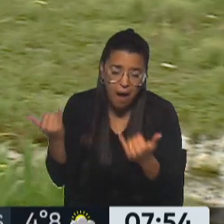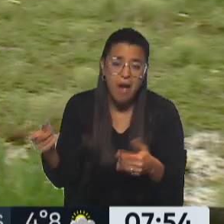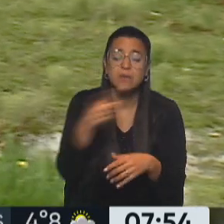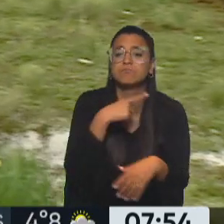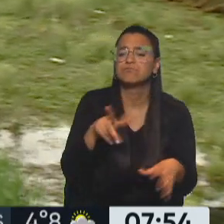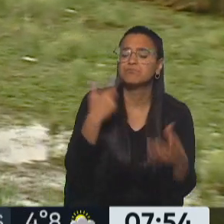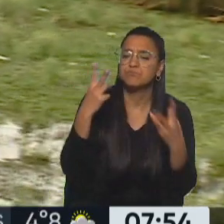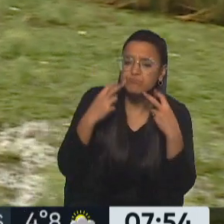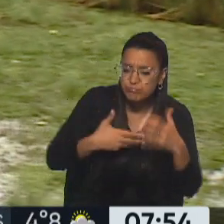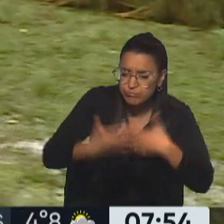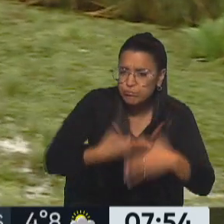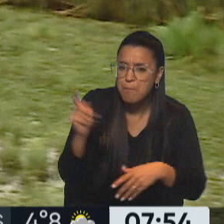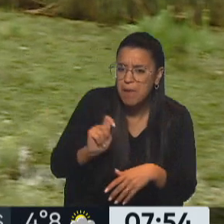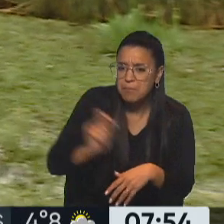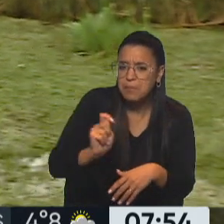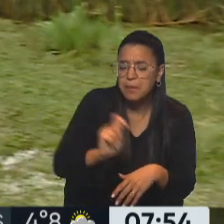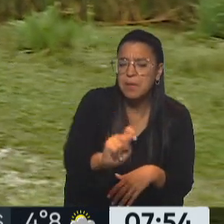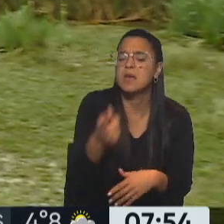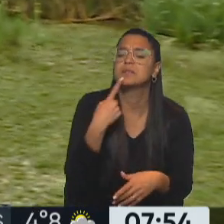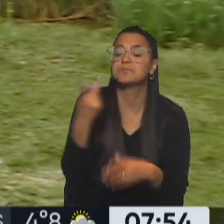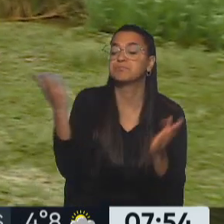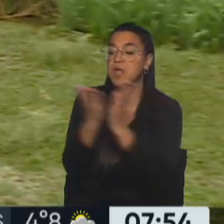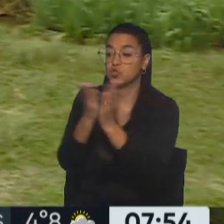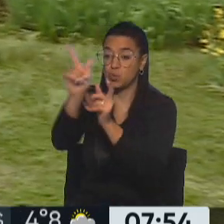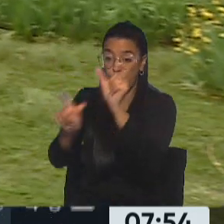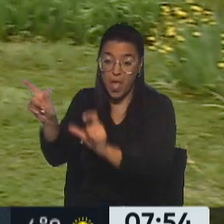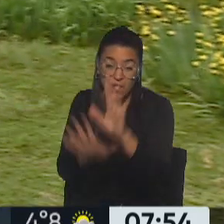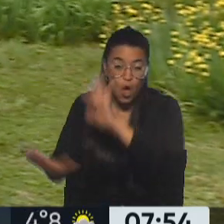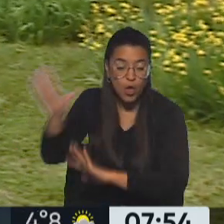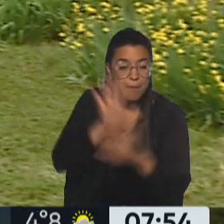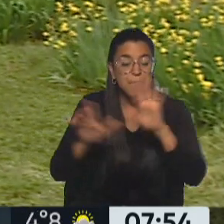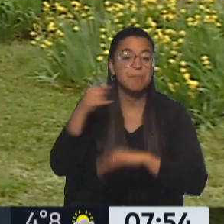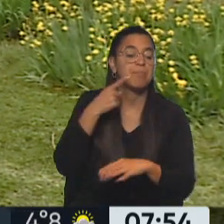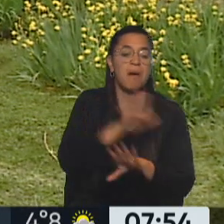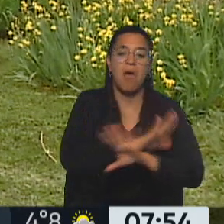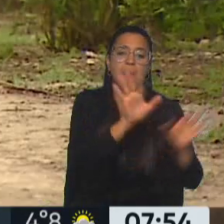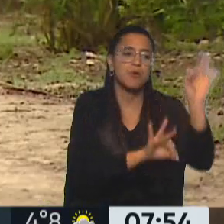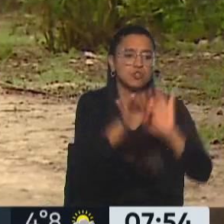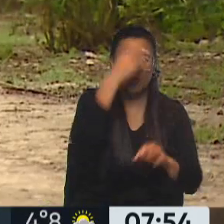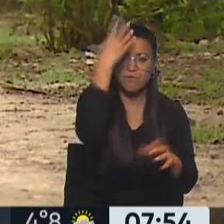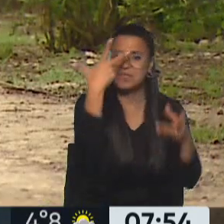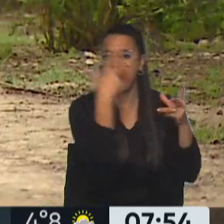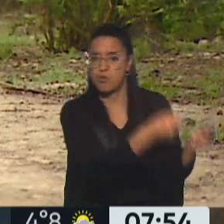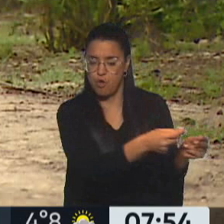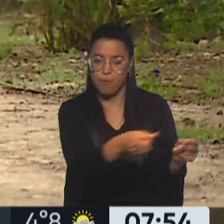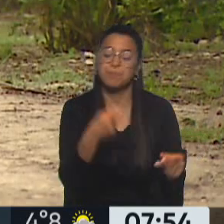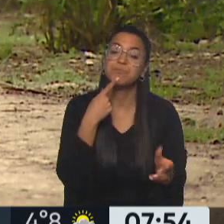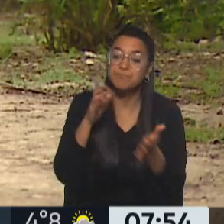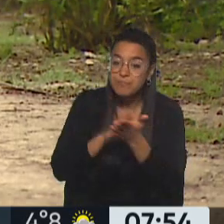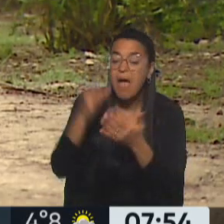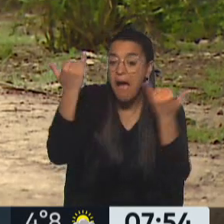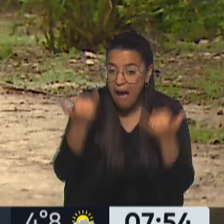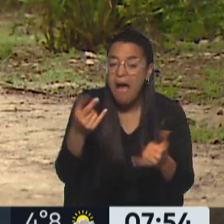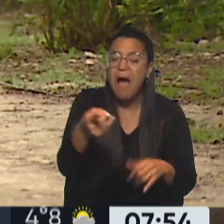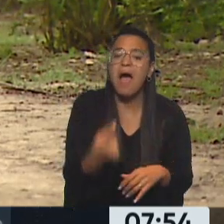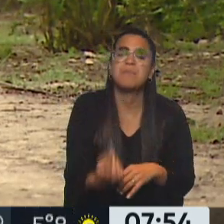resultado de un proceso de varios meses en el que los estudiantes se organizaron para rechazar el proyecto oficial luego de constatar la presencia de las